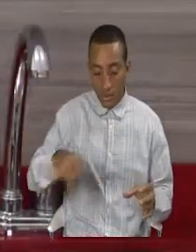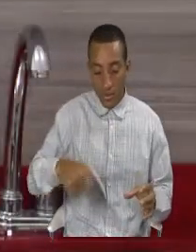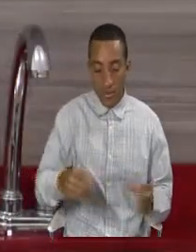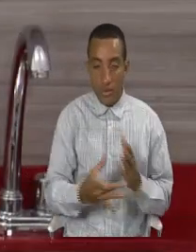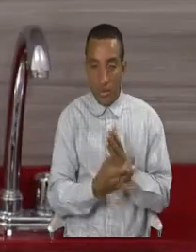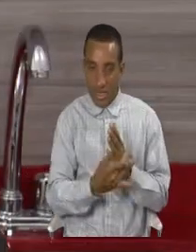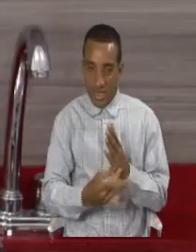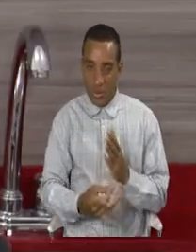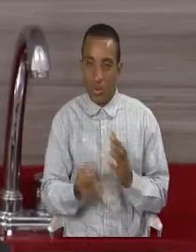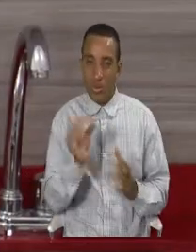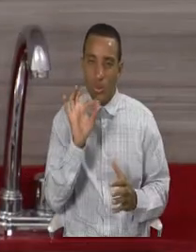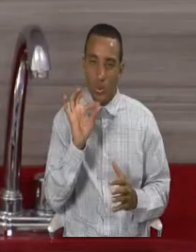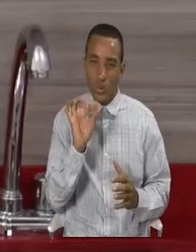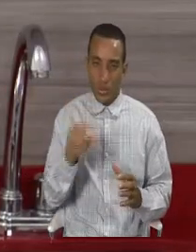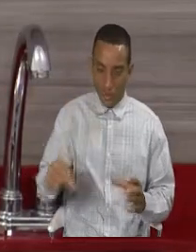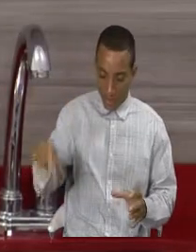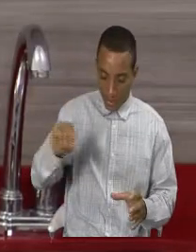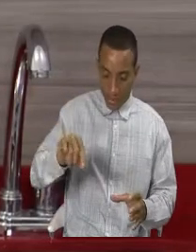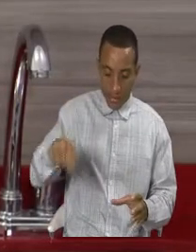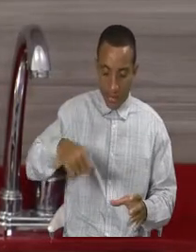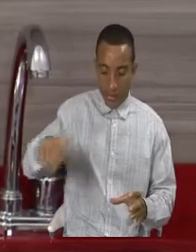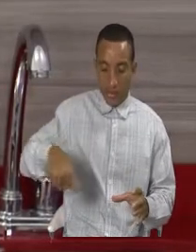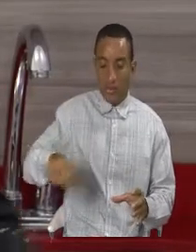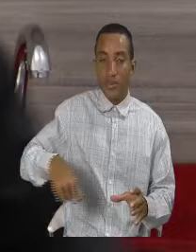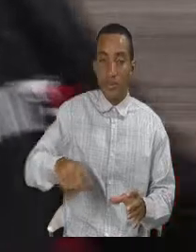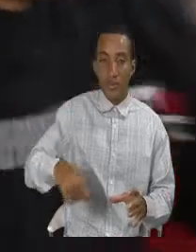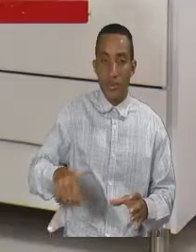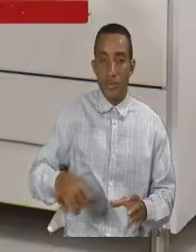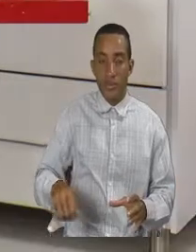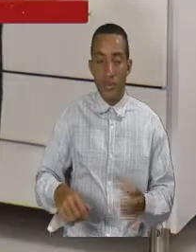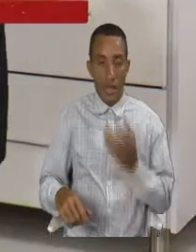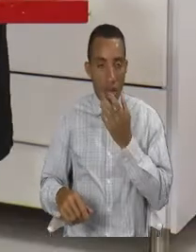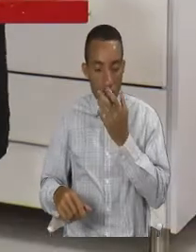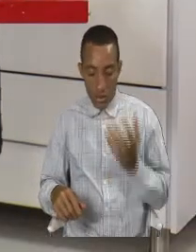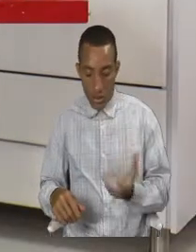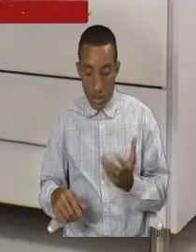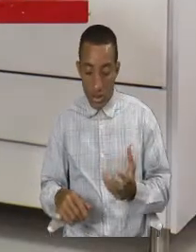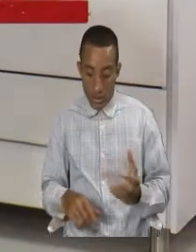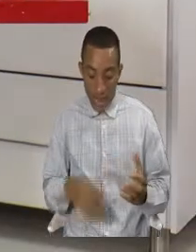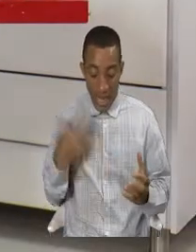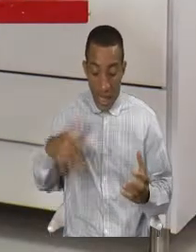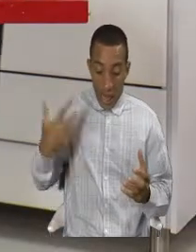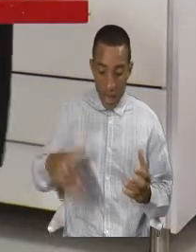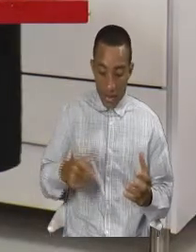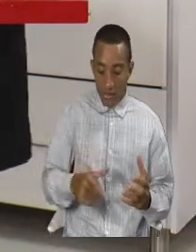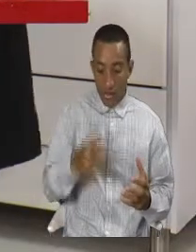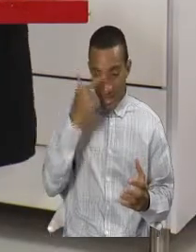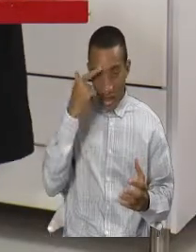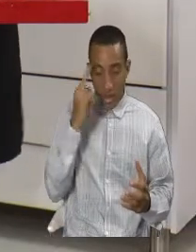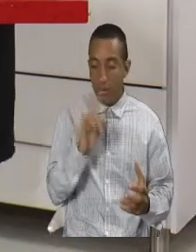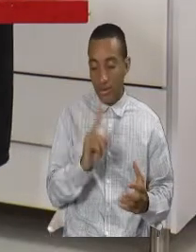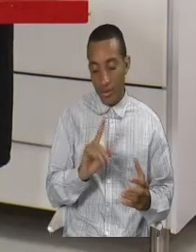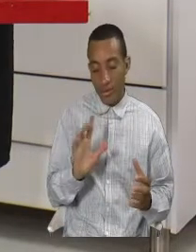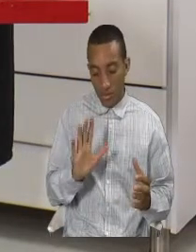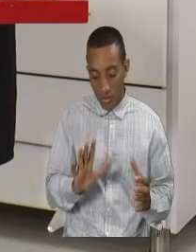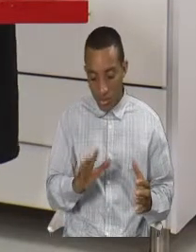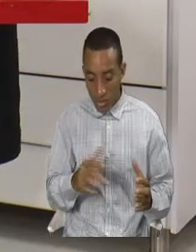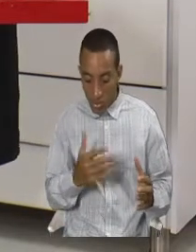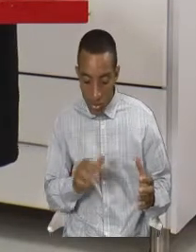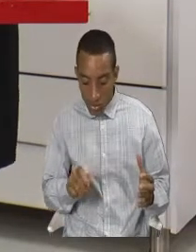aceite. Siempre manejar temperatura, que no se nos queme. Vamos a picar acá mismo de una vez los